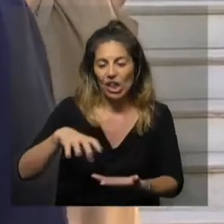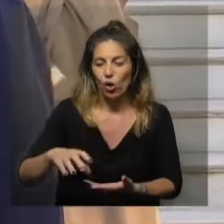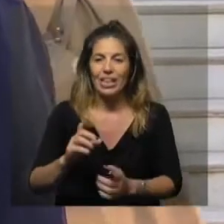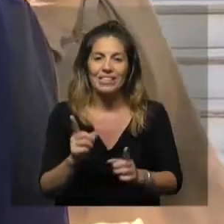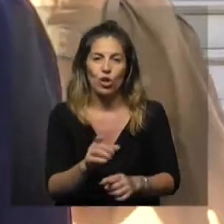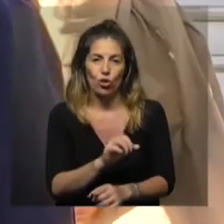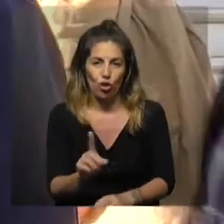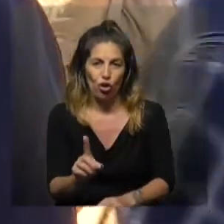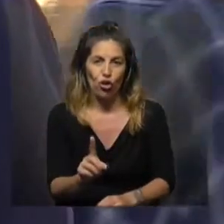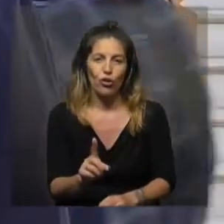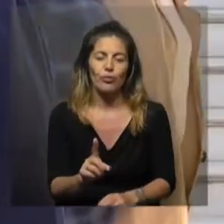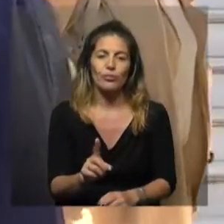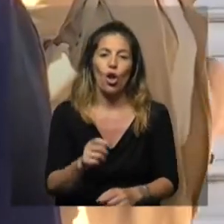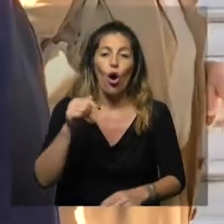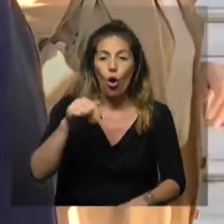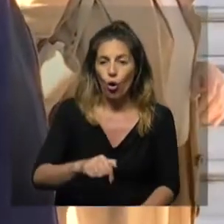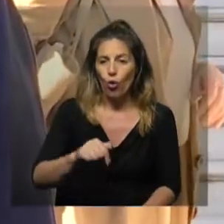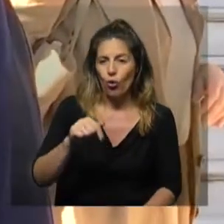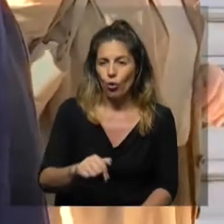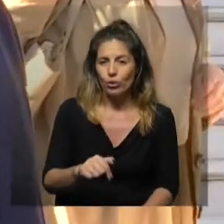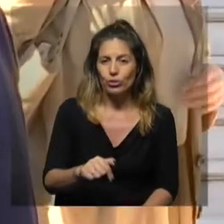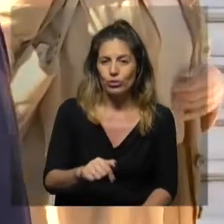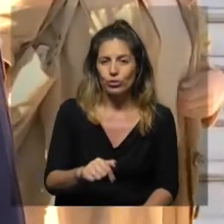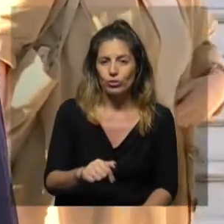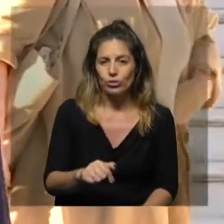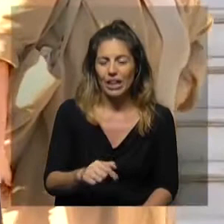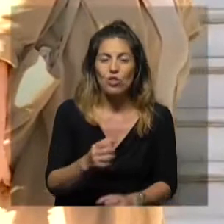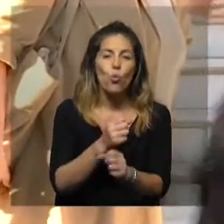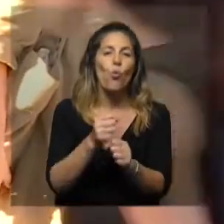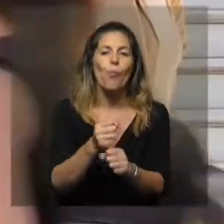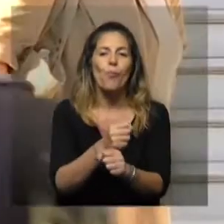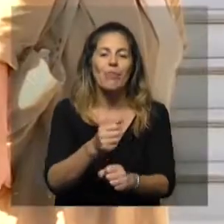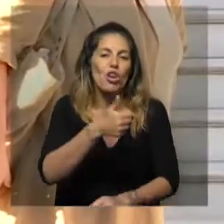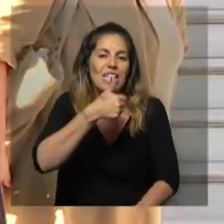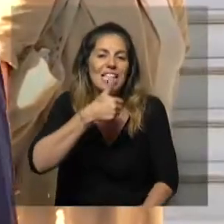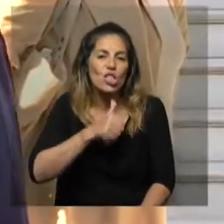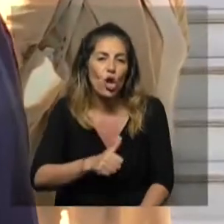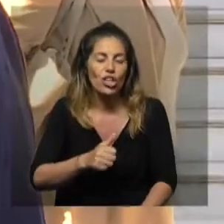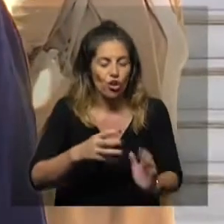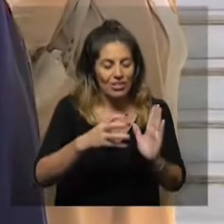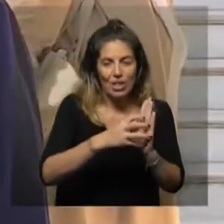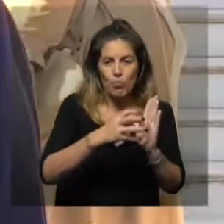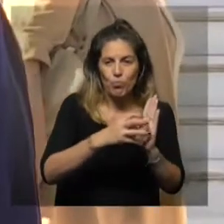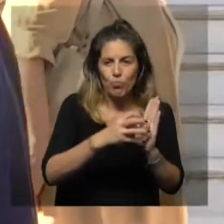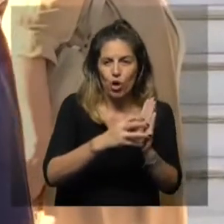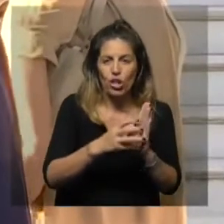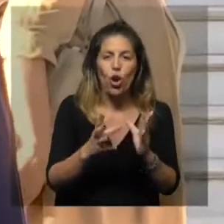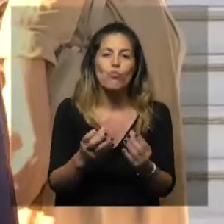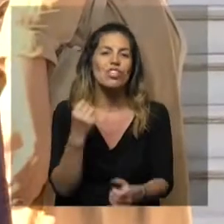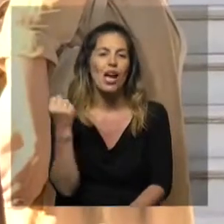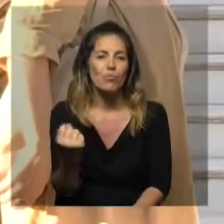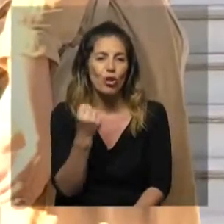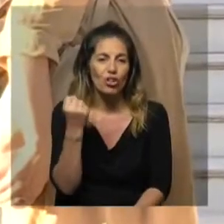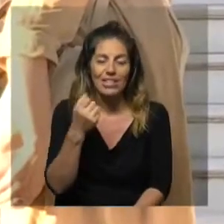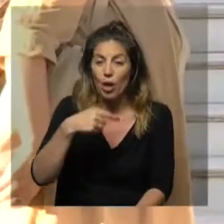este hoy en día es es un premio histórico simbólico con mucha importancia para